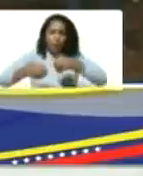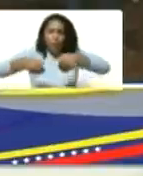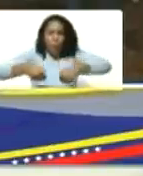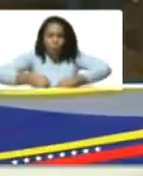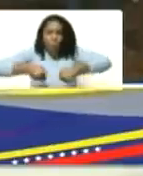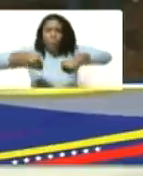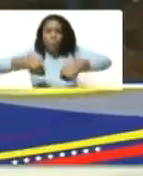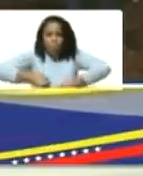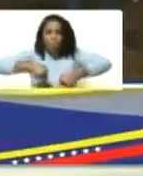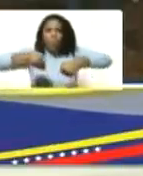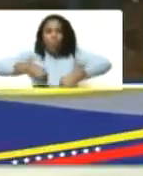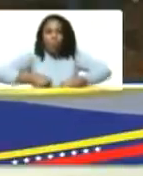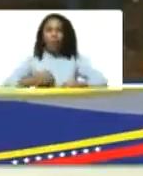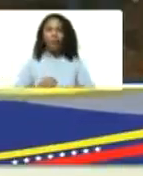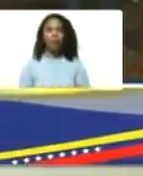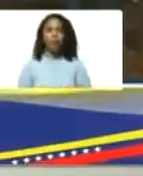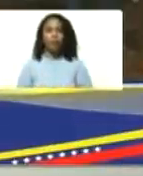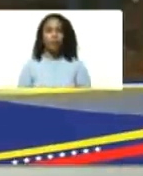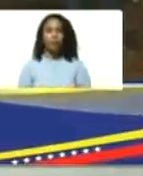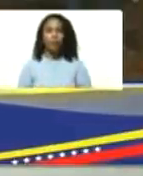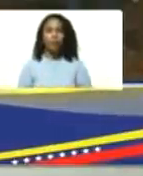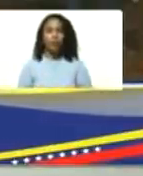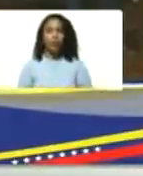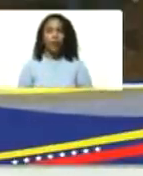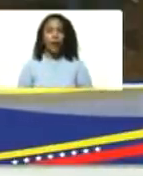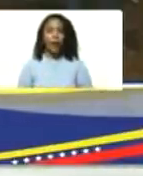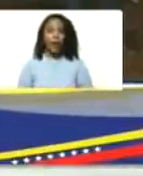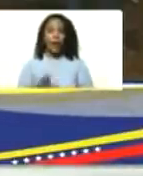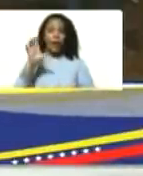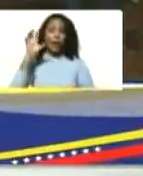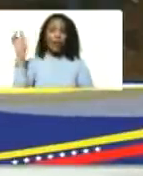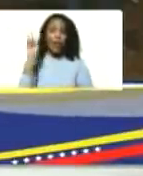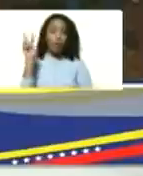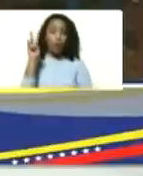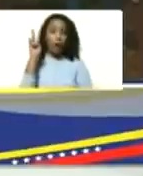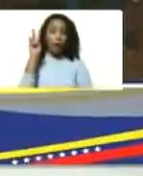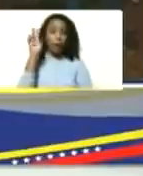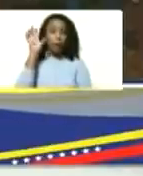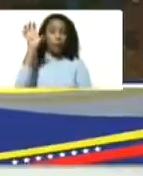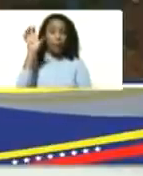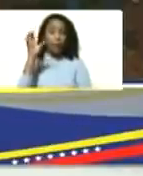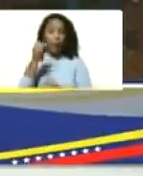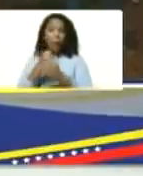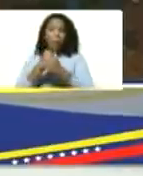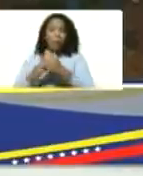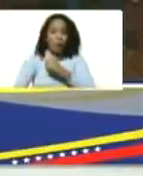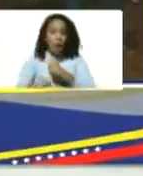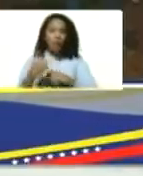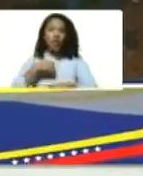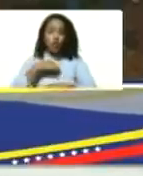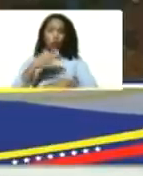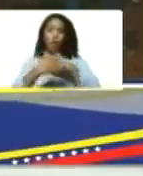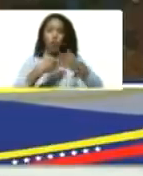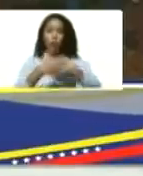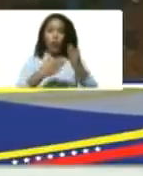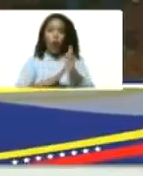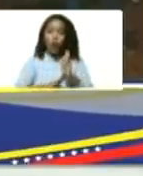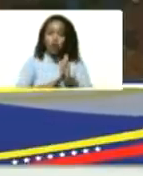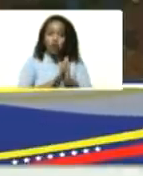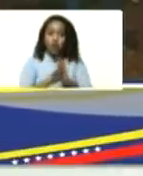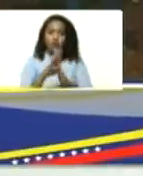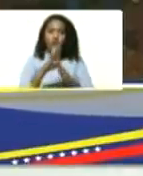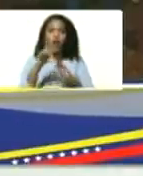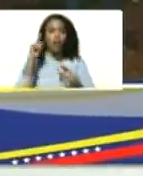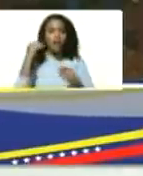pariendo y la patria parió y vamos recuperando nos vamos mejorando y vamos hacia la